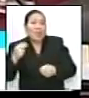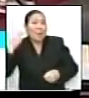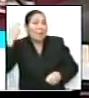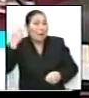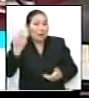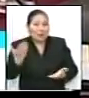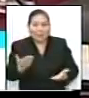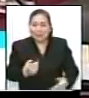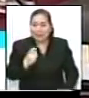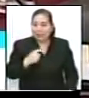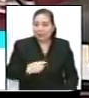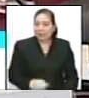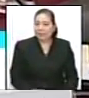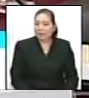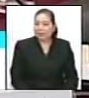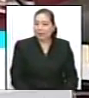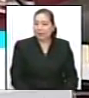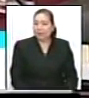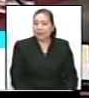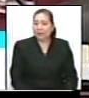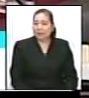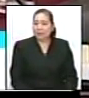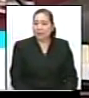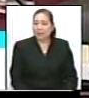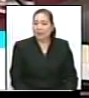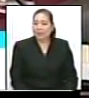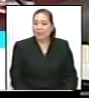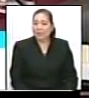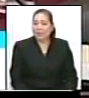necesitamos? Por otro lado,